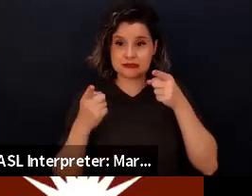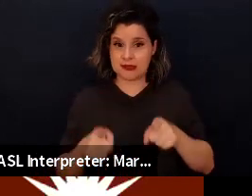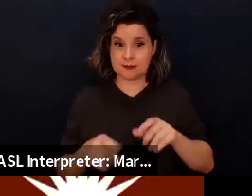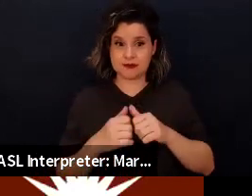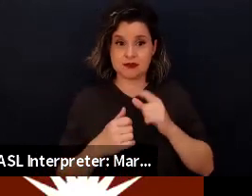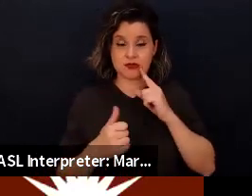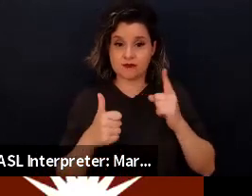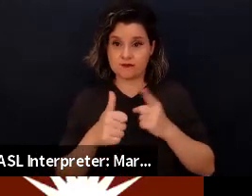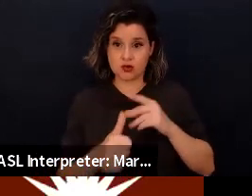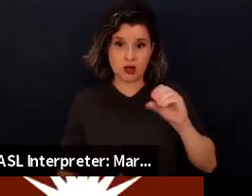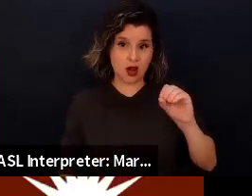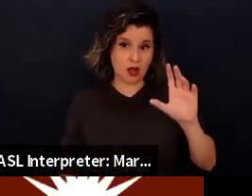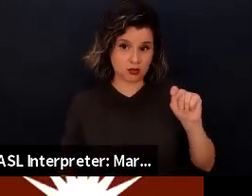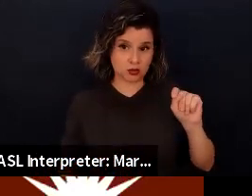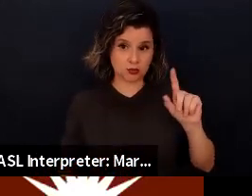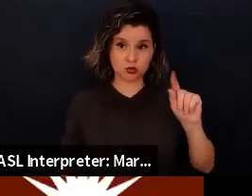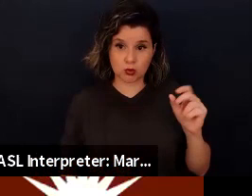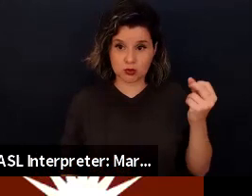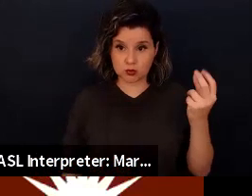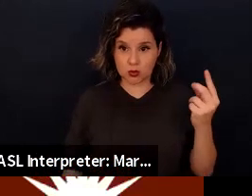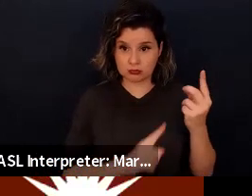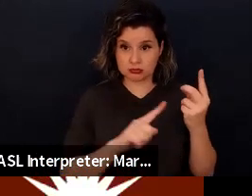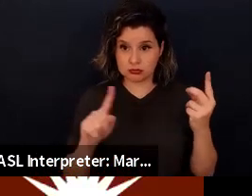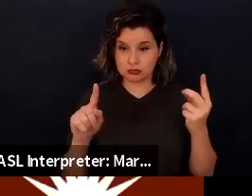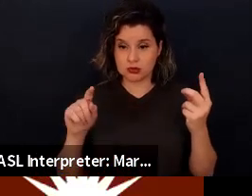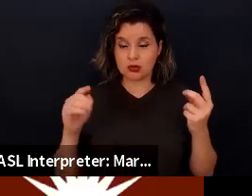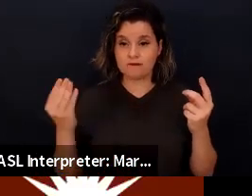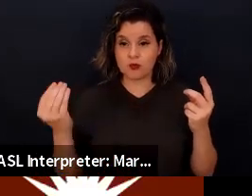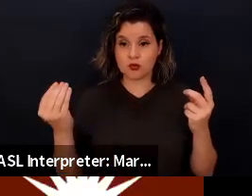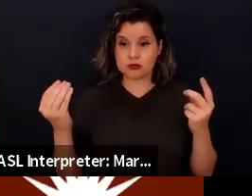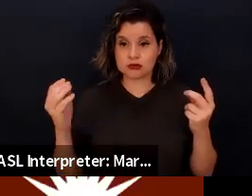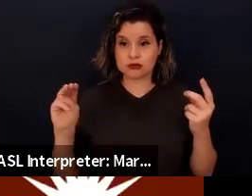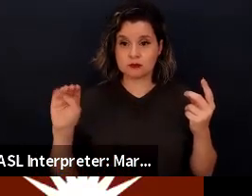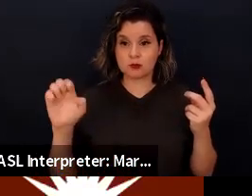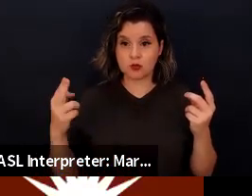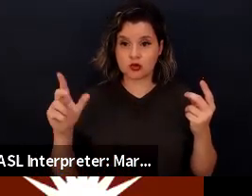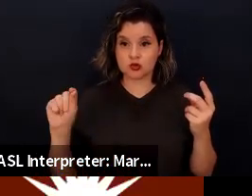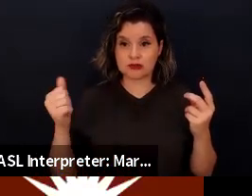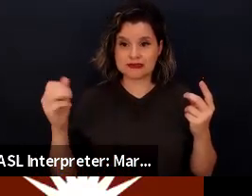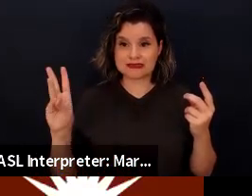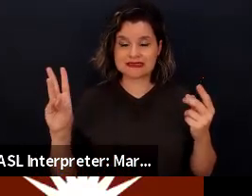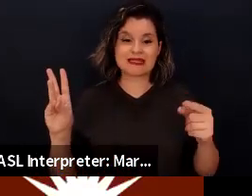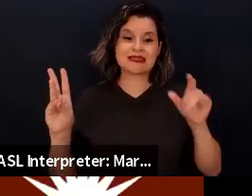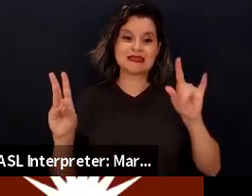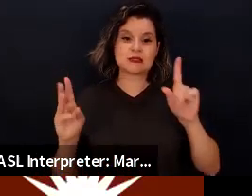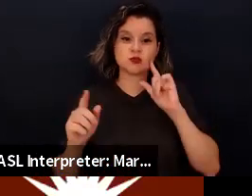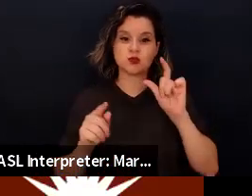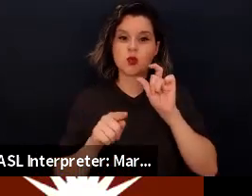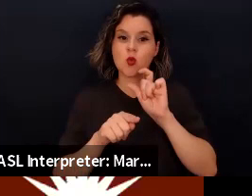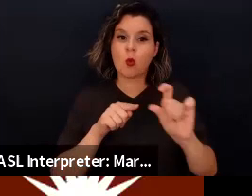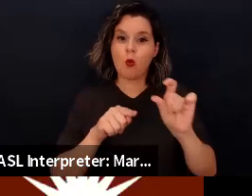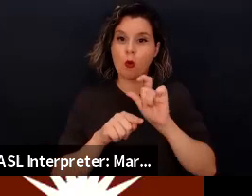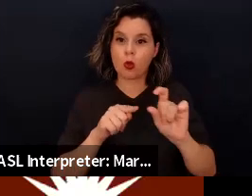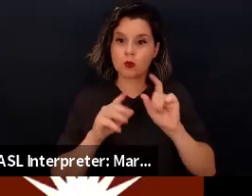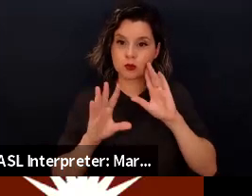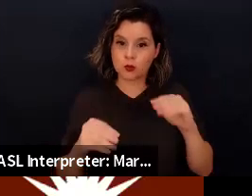del 1 de octubre del 2012 al 14 de marzo del 2016. Este es un promedio de llamadas que se han